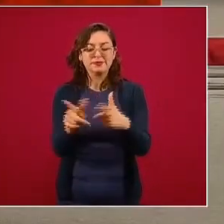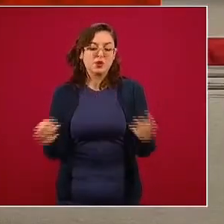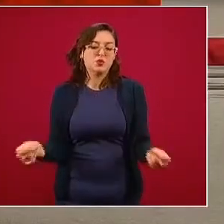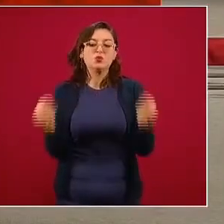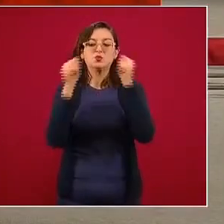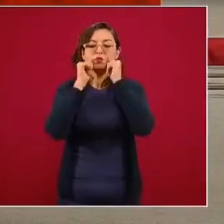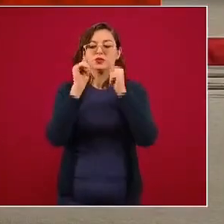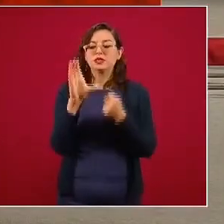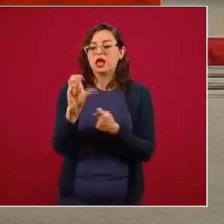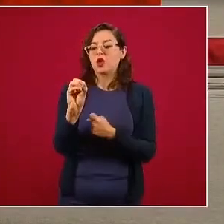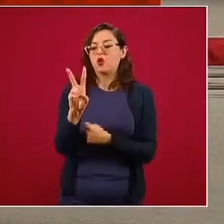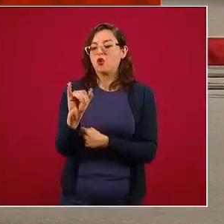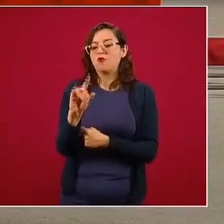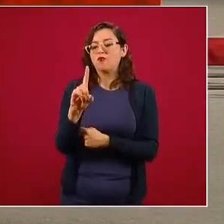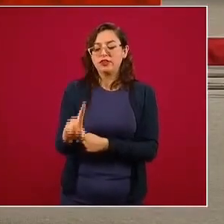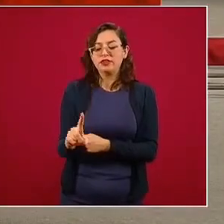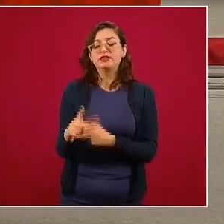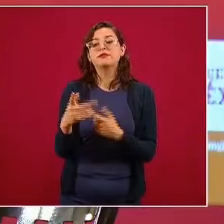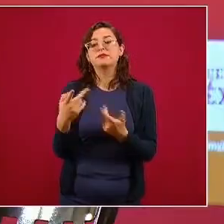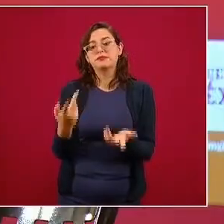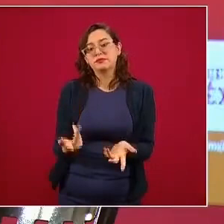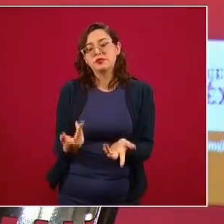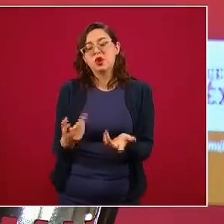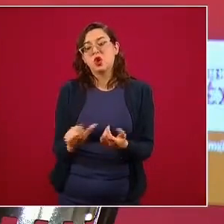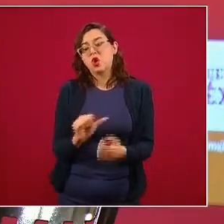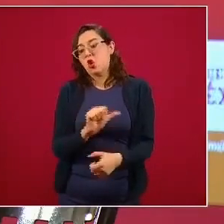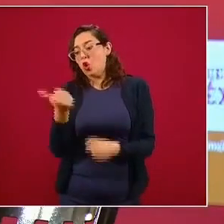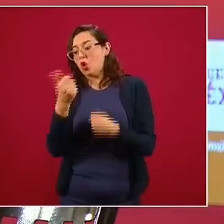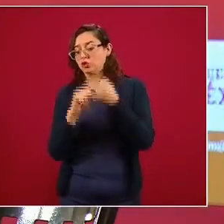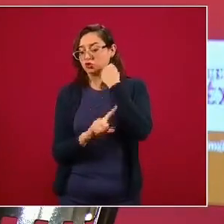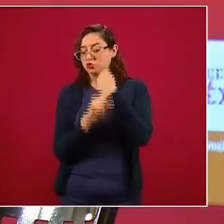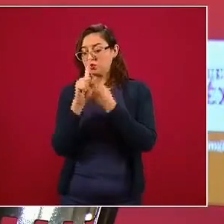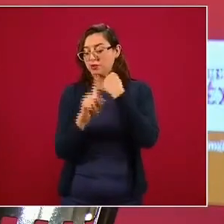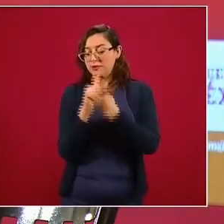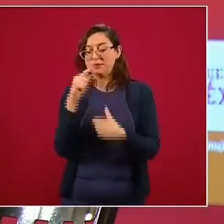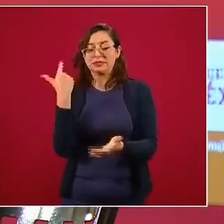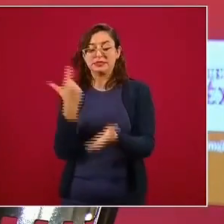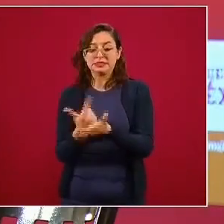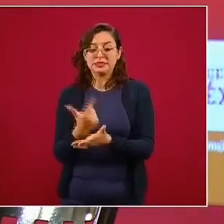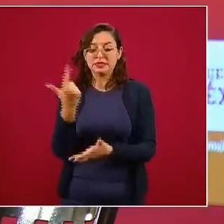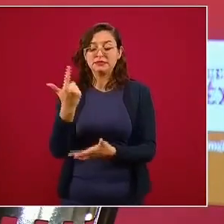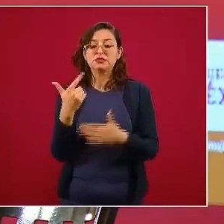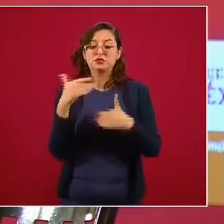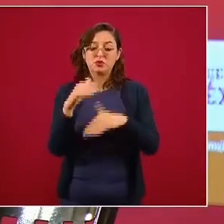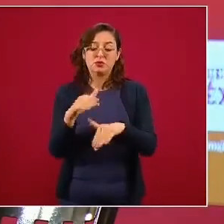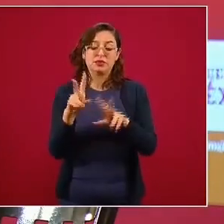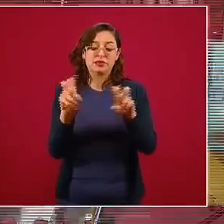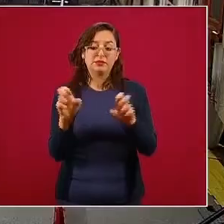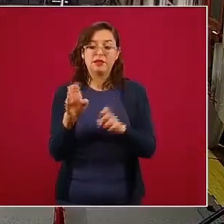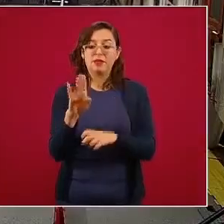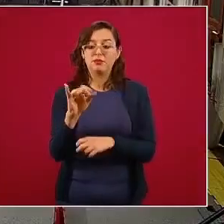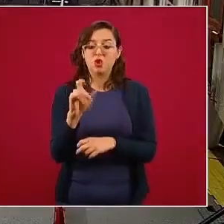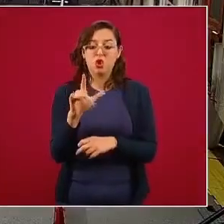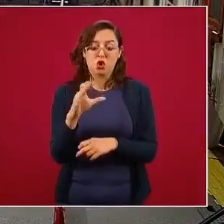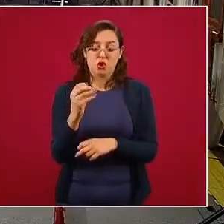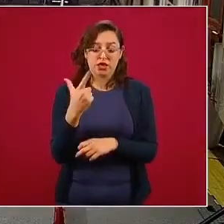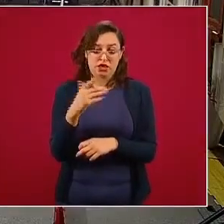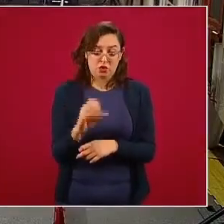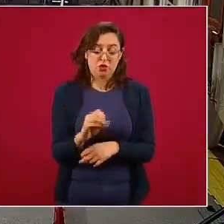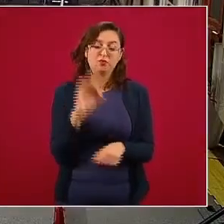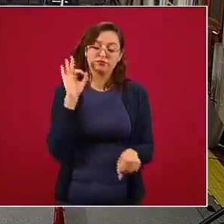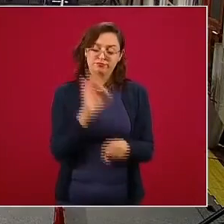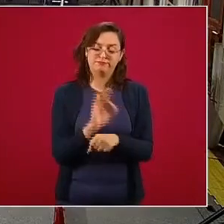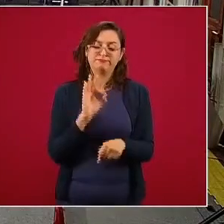COVID, para evitar otros riesgos laborales relacionados con la seguridad biológica. Muchas gracias por la